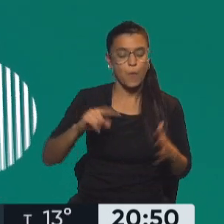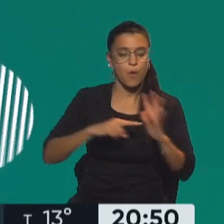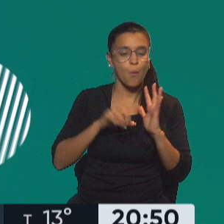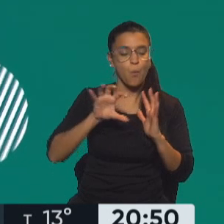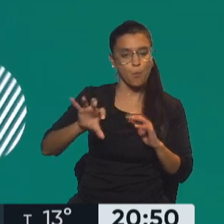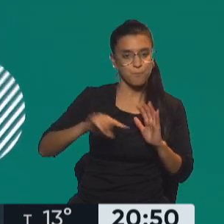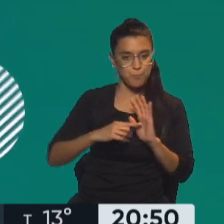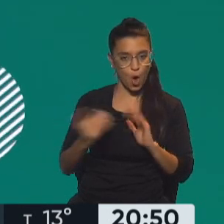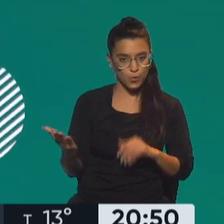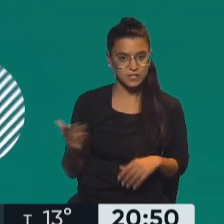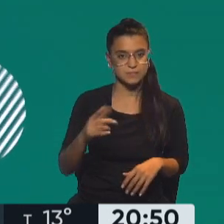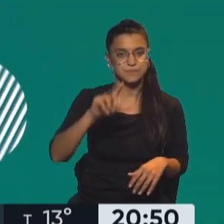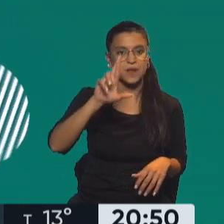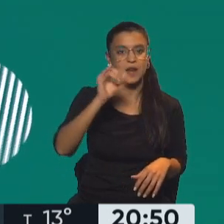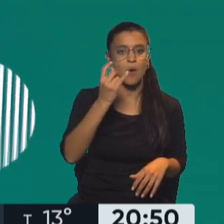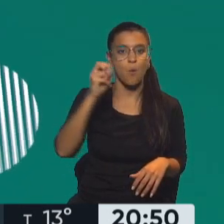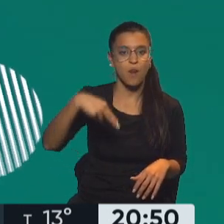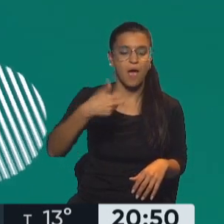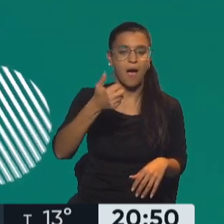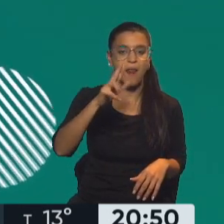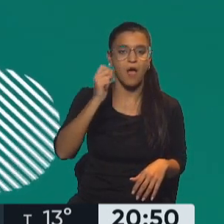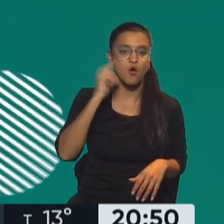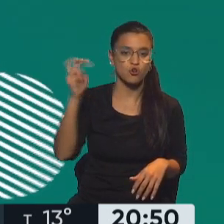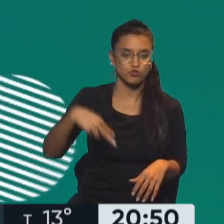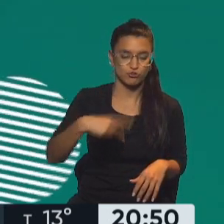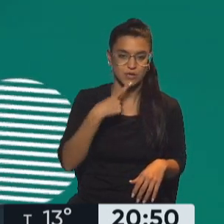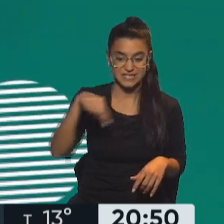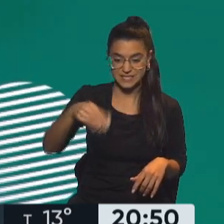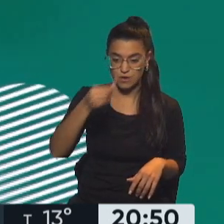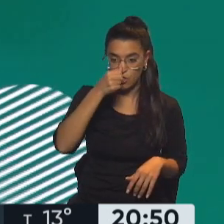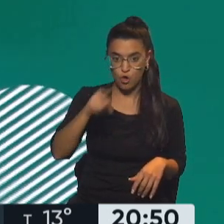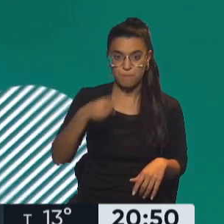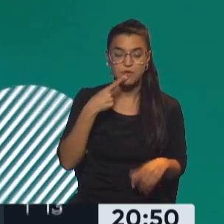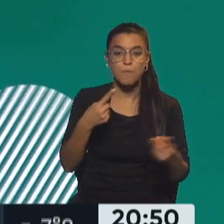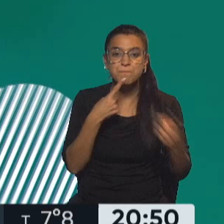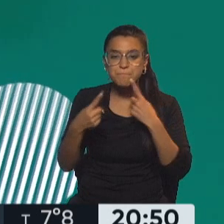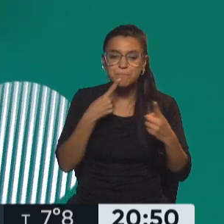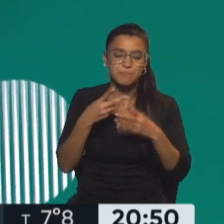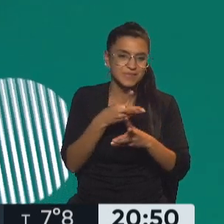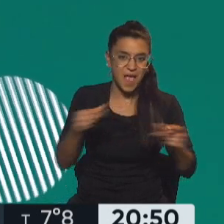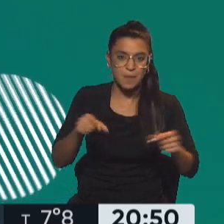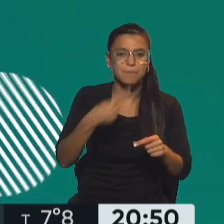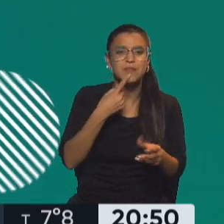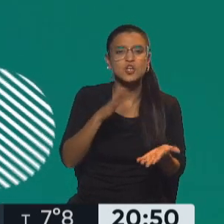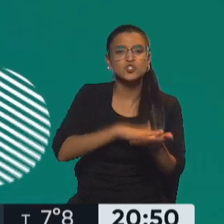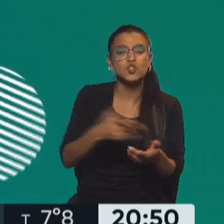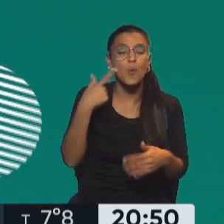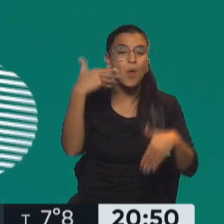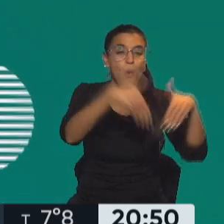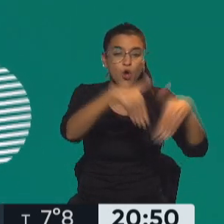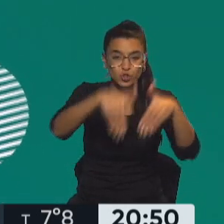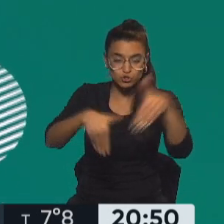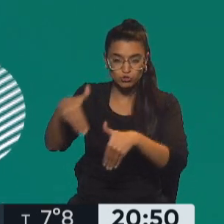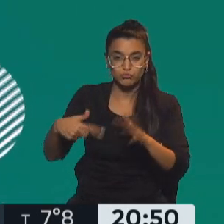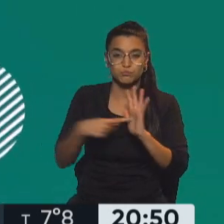Buenos Aires, que es Raúl Aragón. Y este fin de semana cierra una encuesta respecto a la intención de votos en